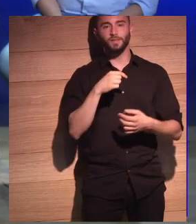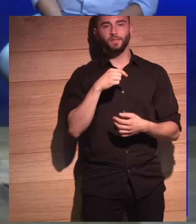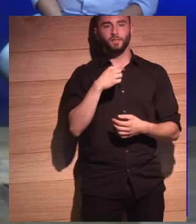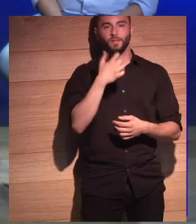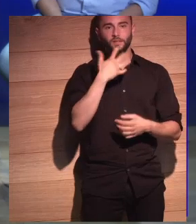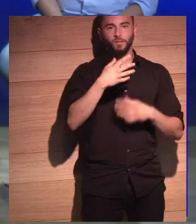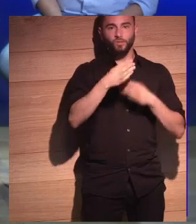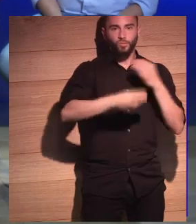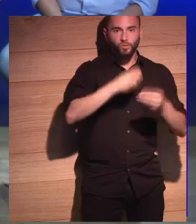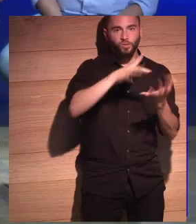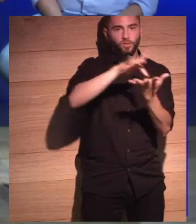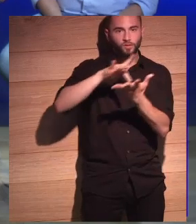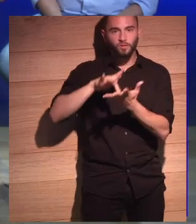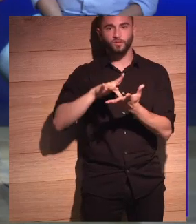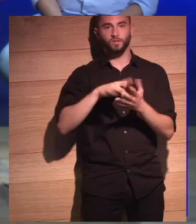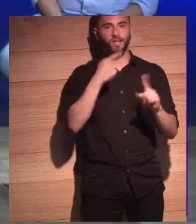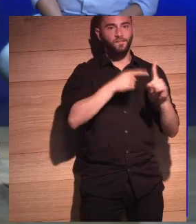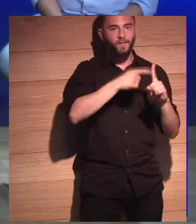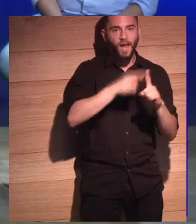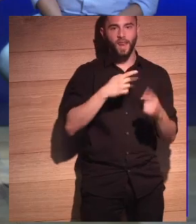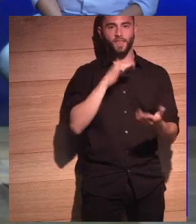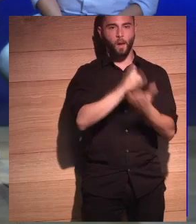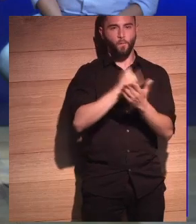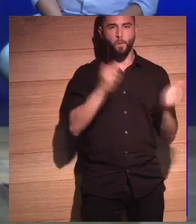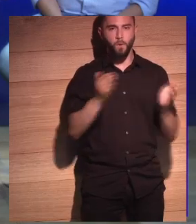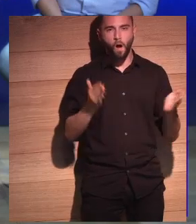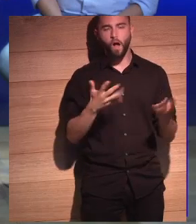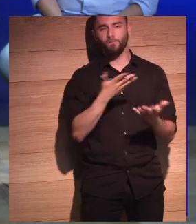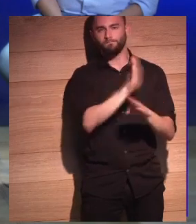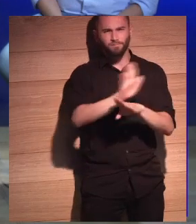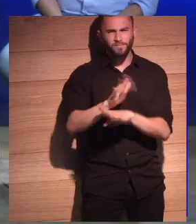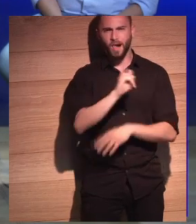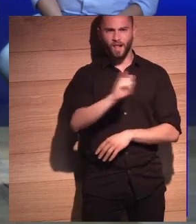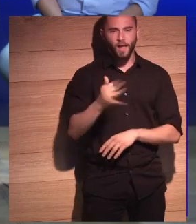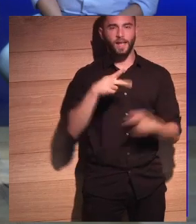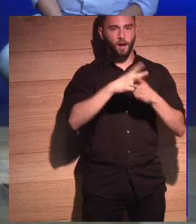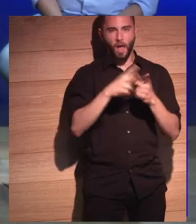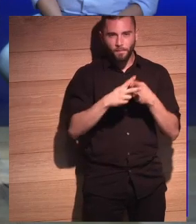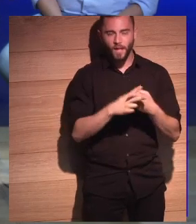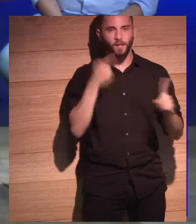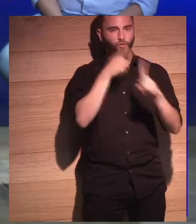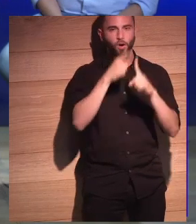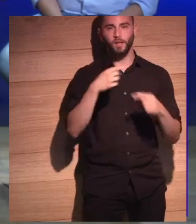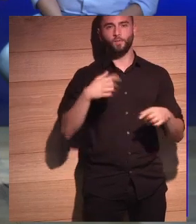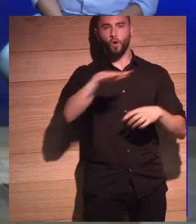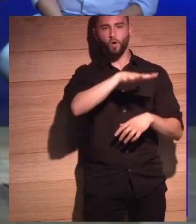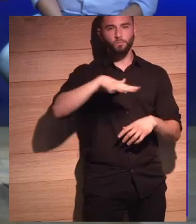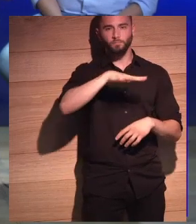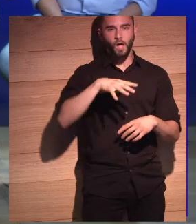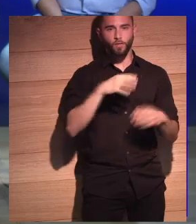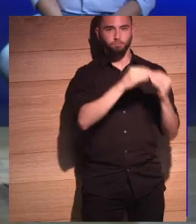hay referencias, donde hay proyectos piloto, donde hay herramientas para diseñar tu espacio